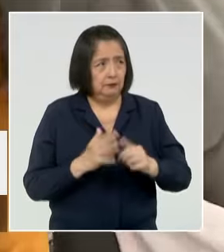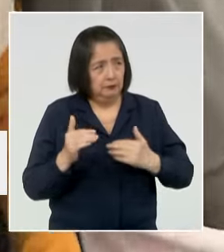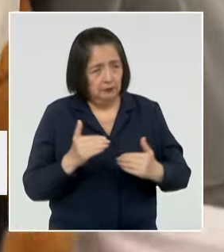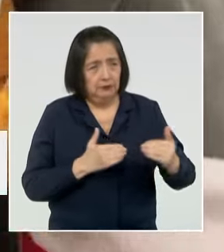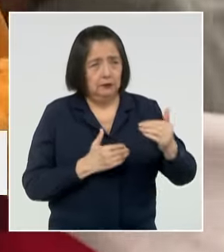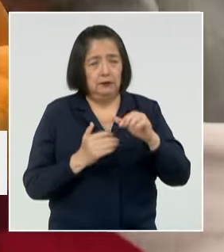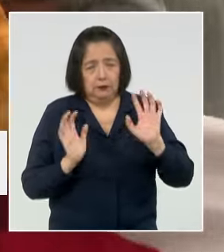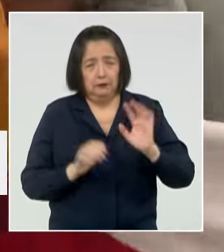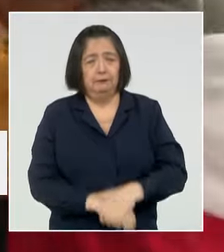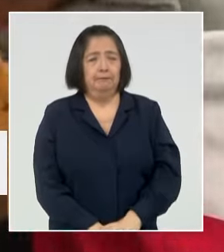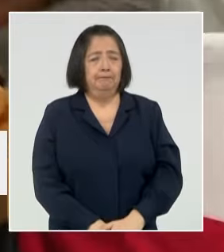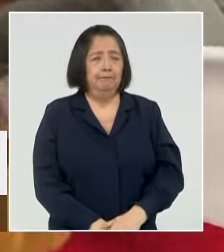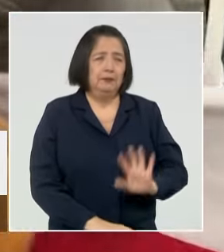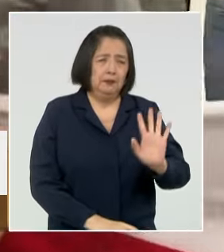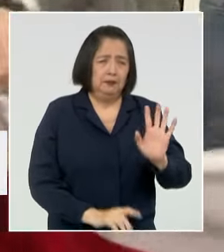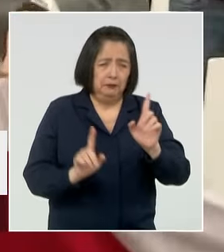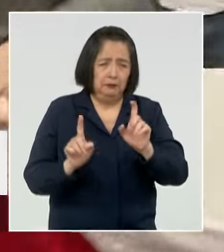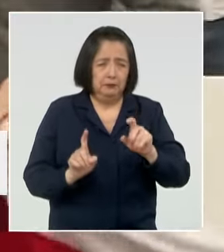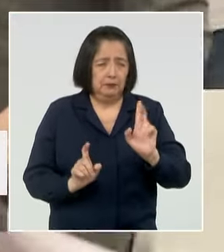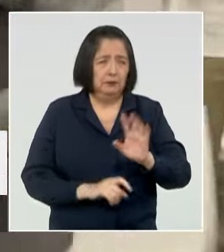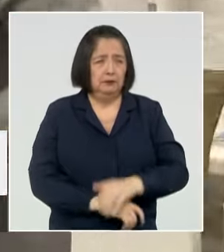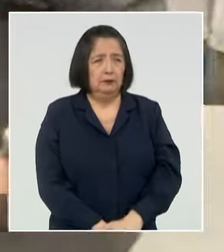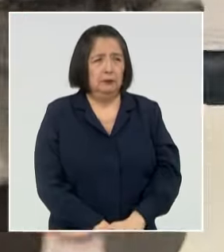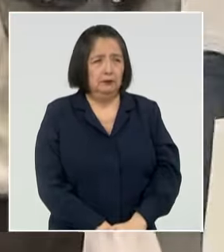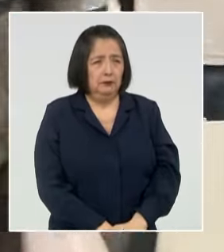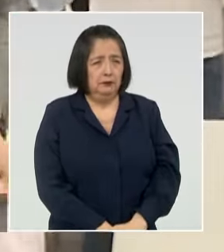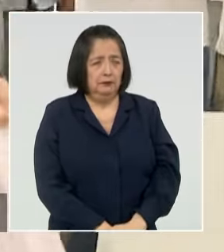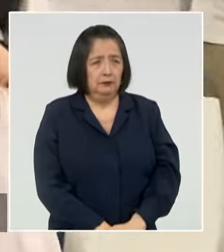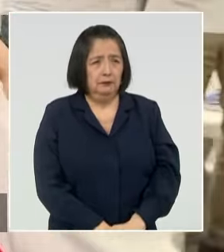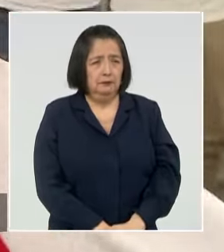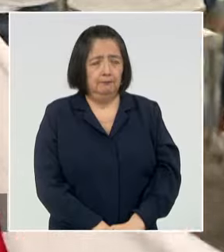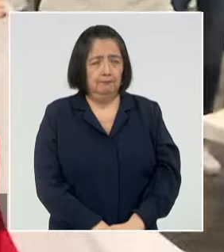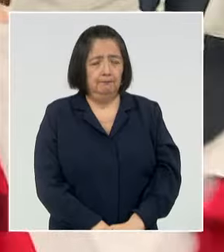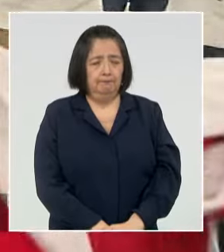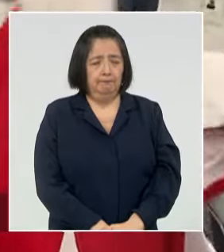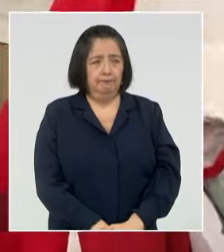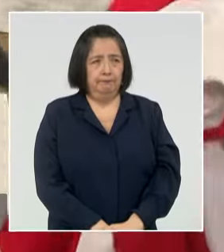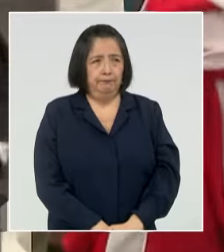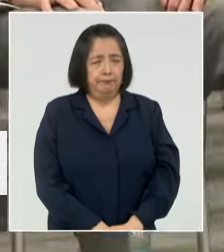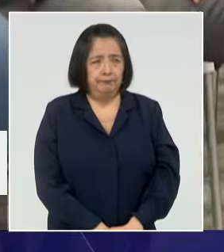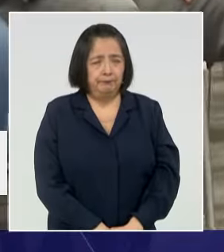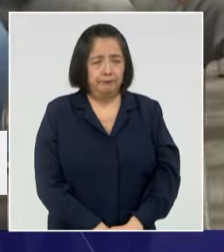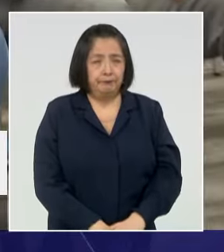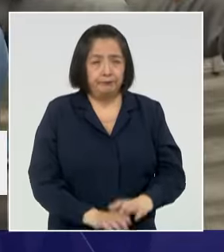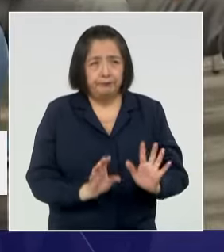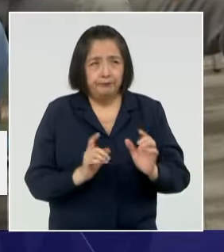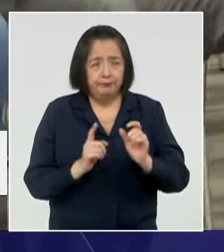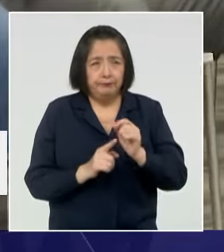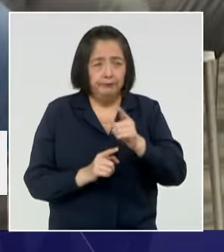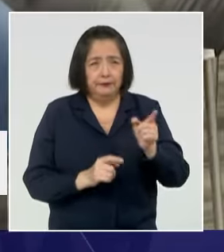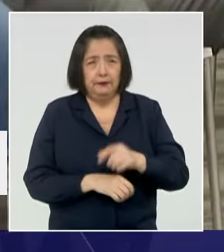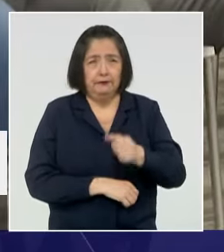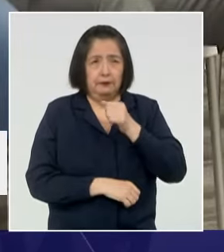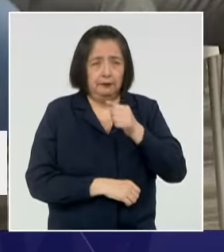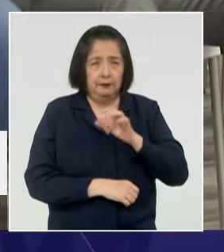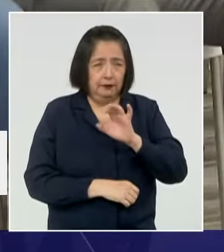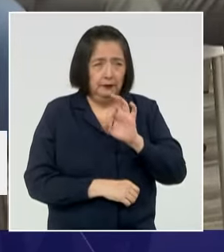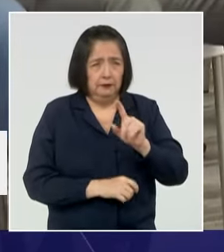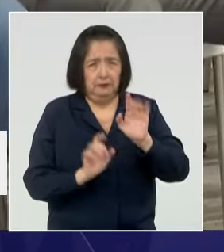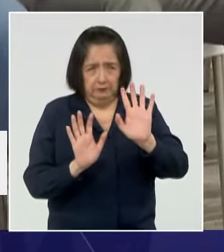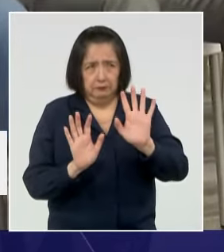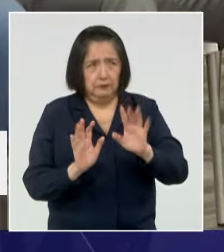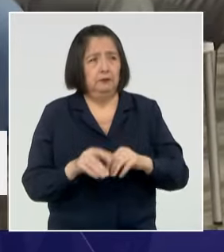lo técnico, ¿no? Carlos, una consulta más. Estamos... Definitivamente, ¿no? ¿Qué es lo que ha... Palabra de Carlos Segarra. Vamos a seguir